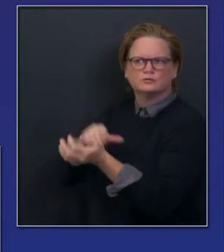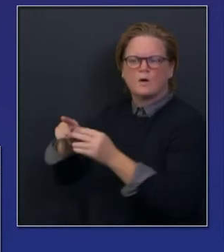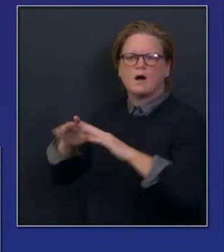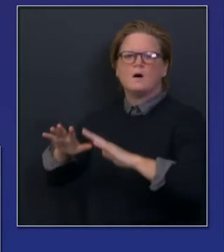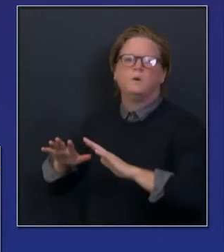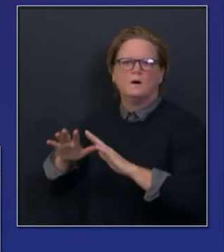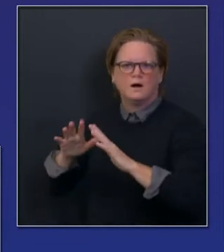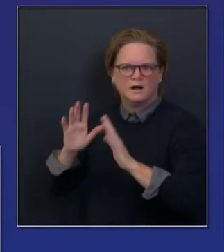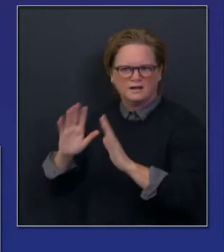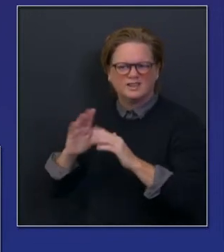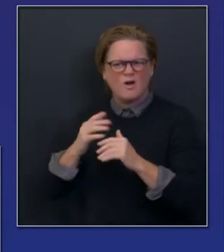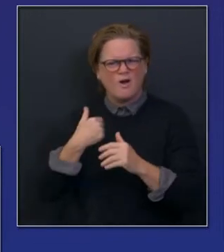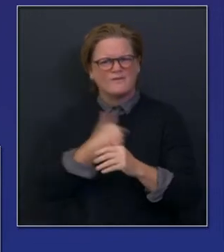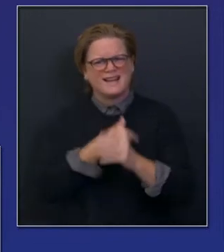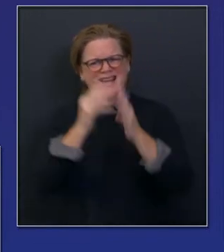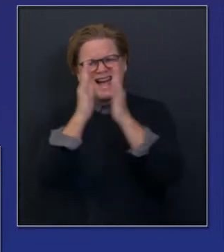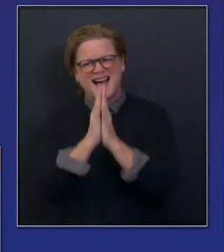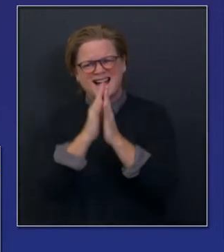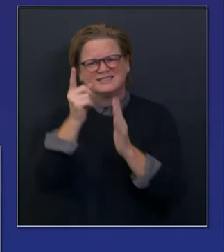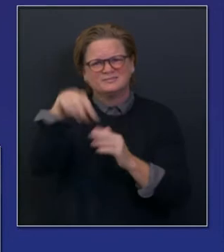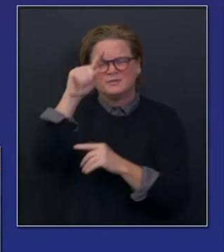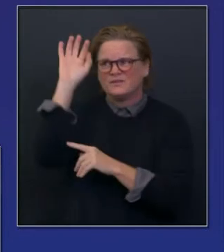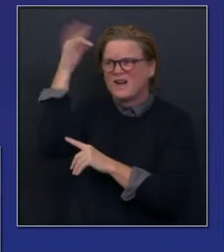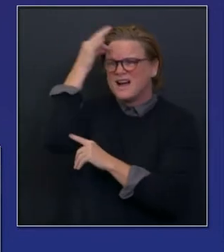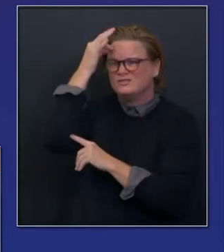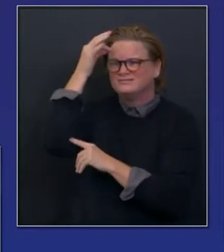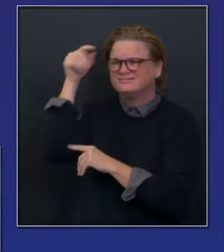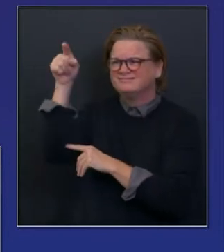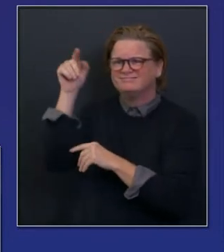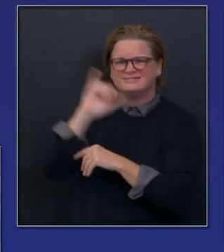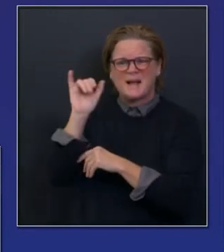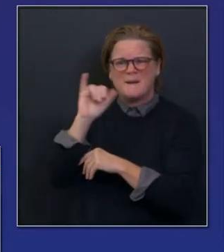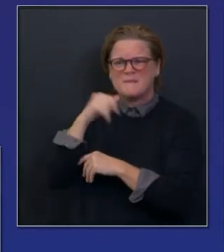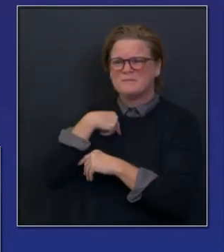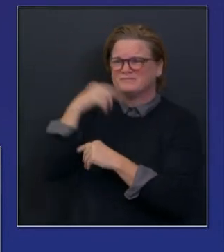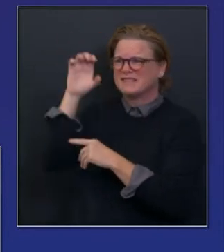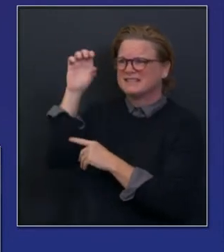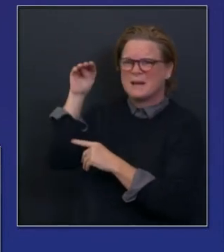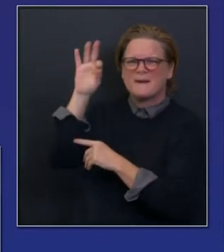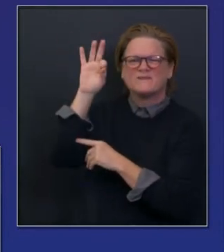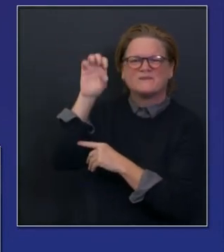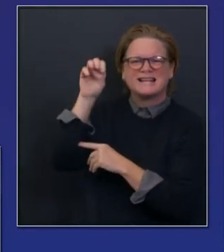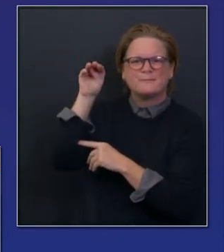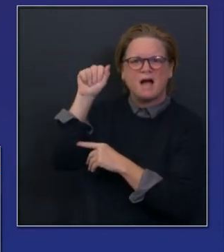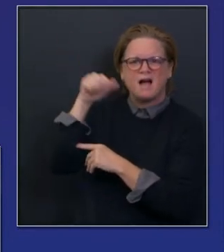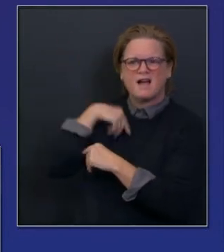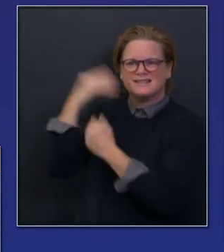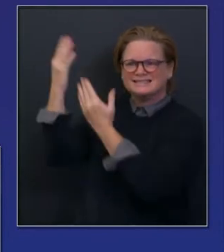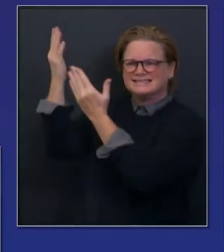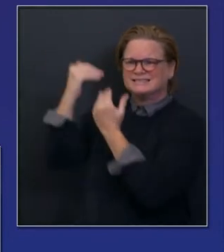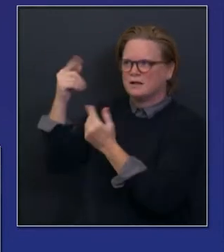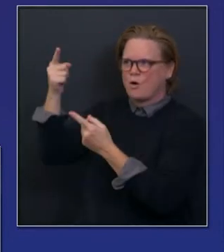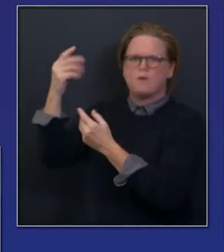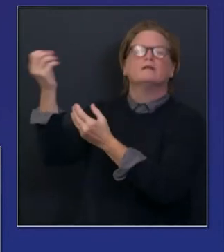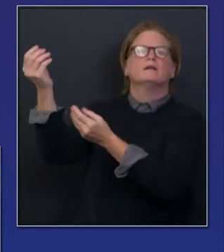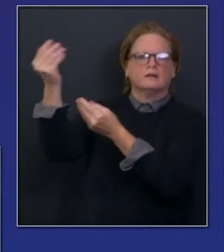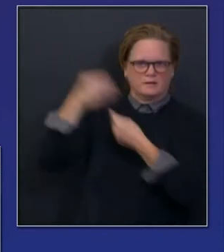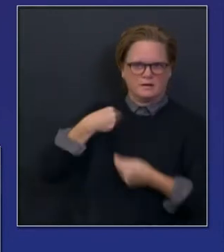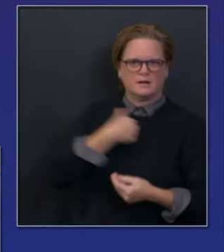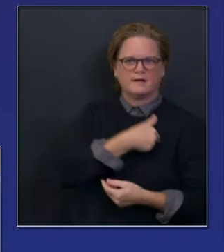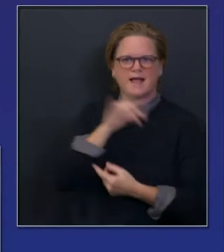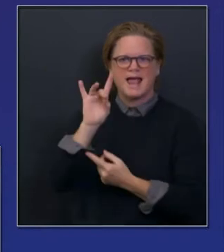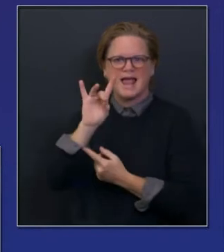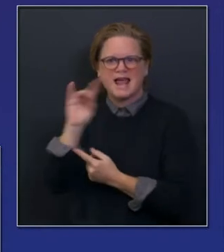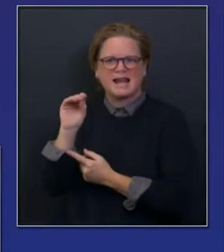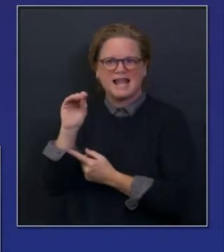del personal recientemente adquirido. Pedimos apoyo del gobierno federal, lo recibimos a través de FEMA para